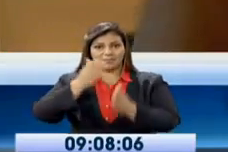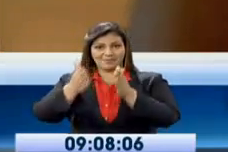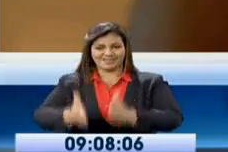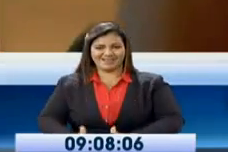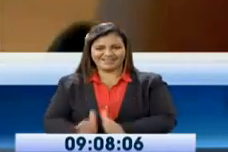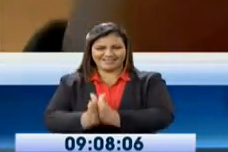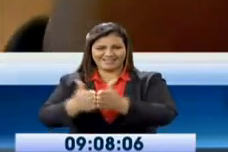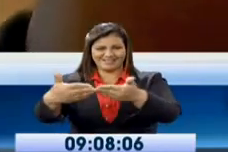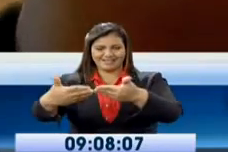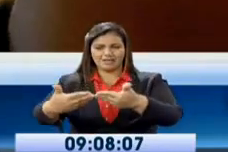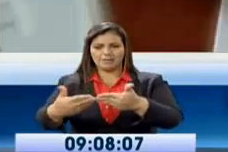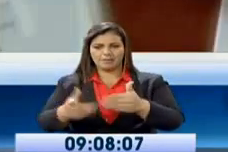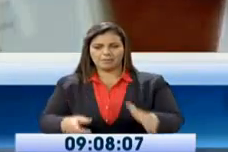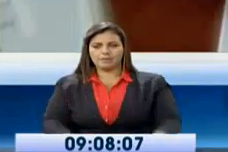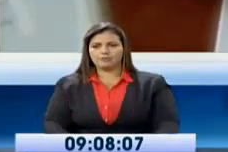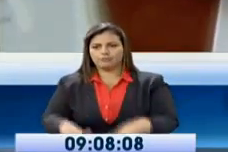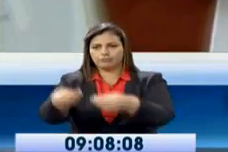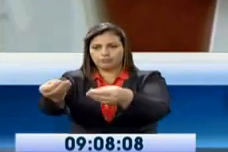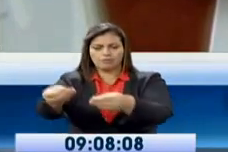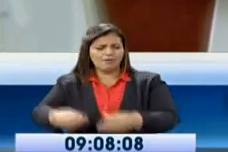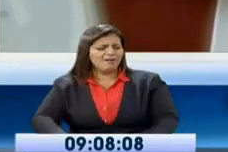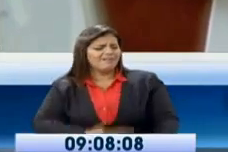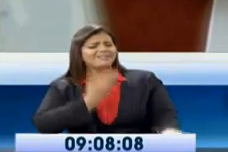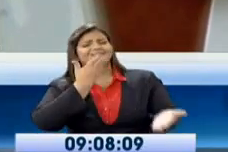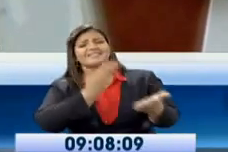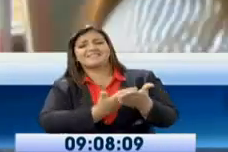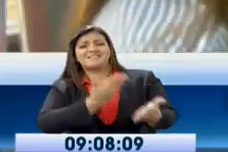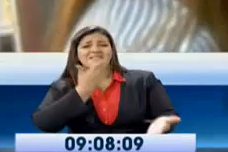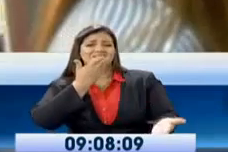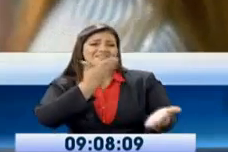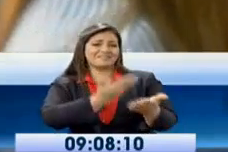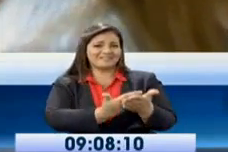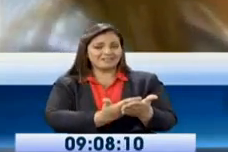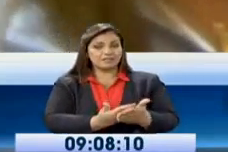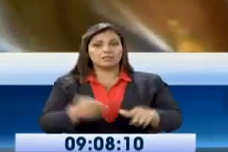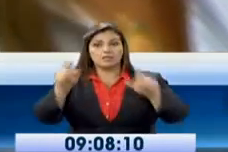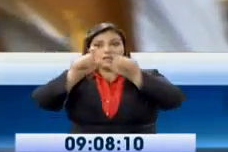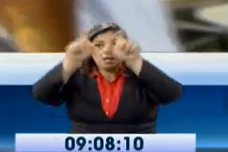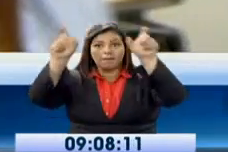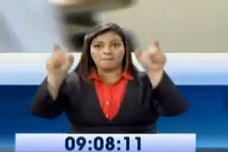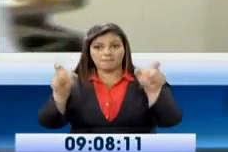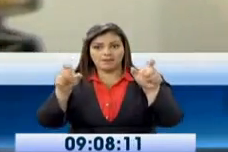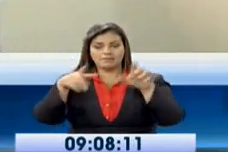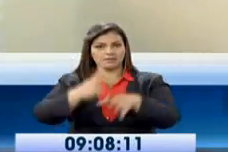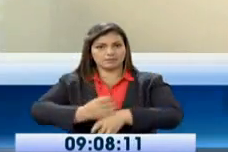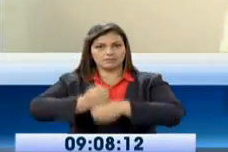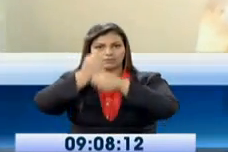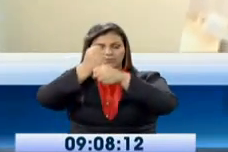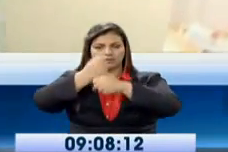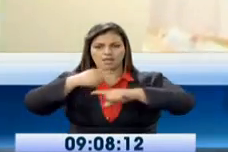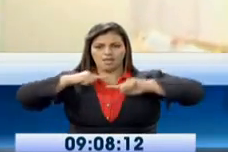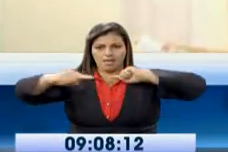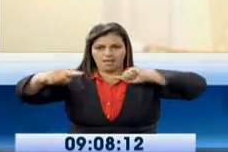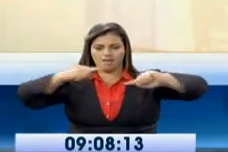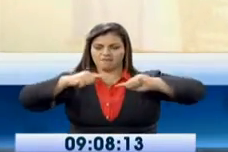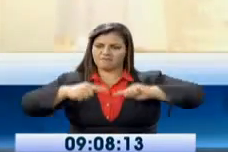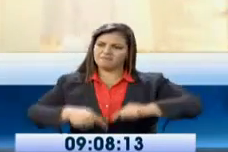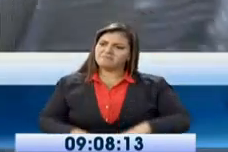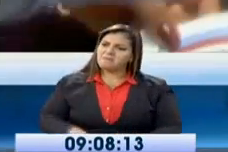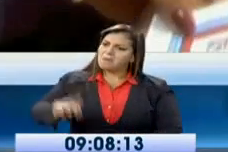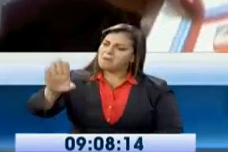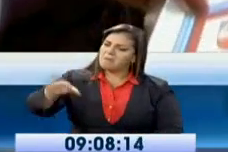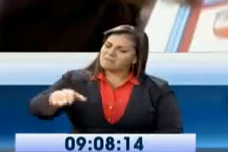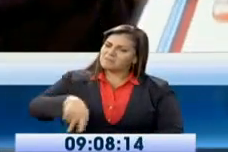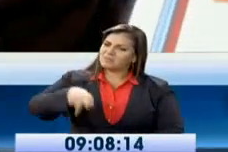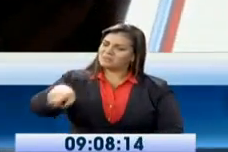empresa para la que trabaja, misma que le extendió un reconocimiento. El residente se quedó súper agradecido con